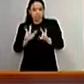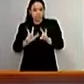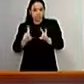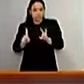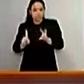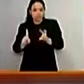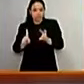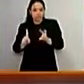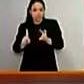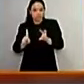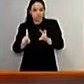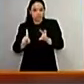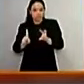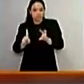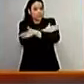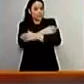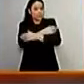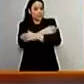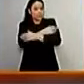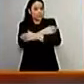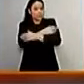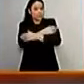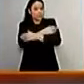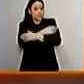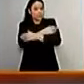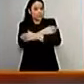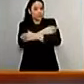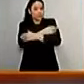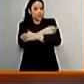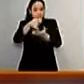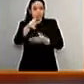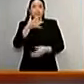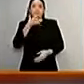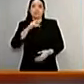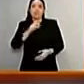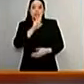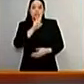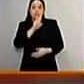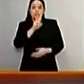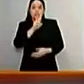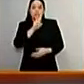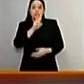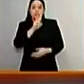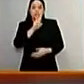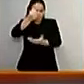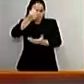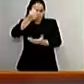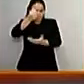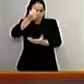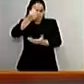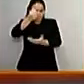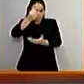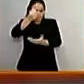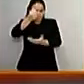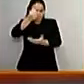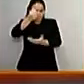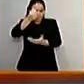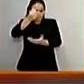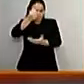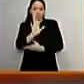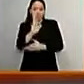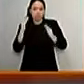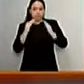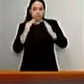Muchas felicidades. Y seguimos premiando tu preferencia con 25 bolsas de felicidad que llevaremos hasta tu casa.